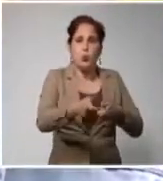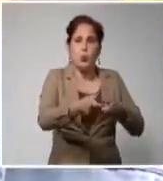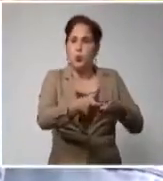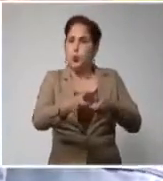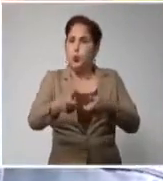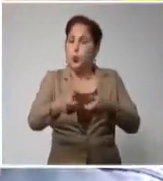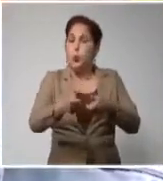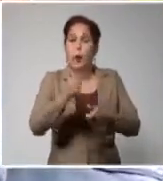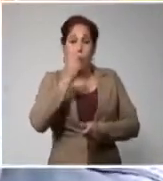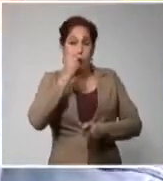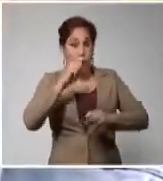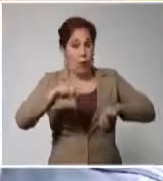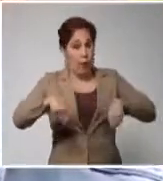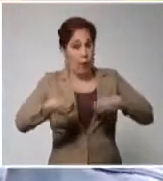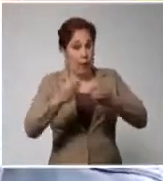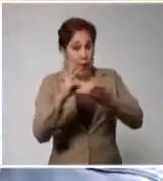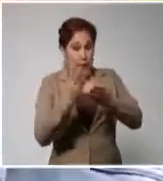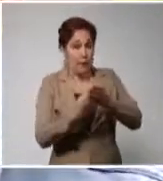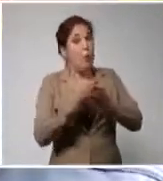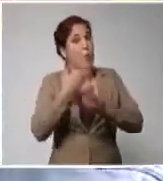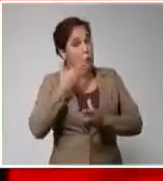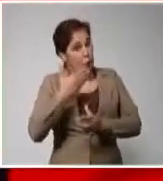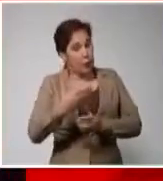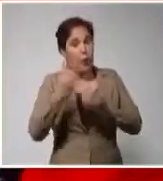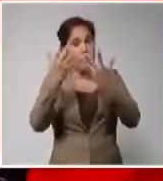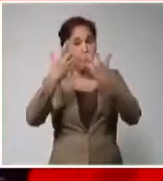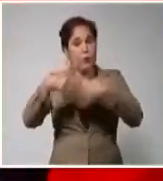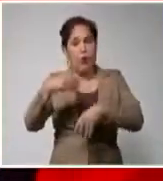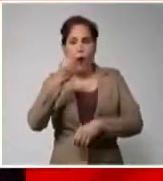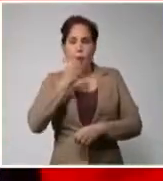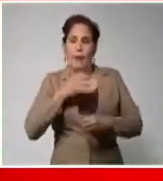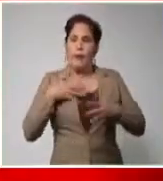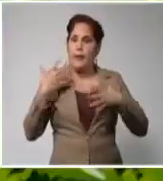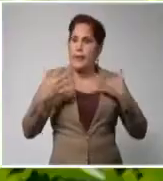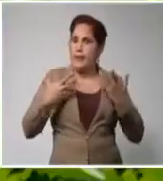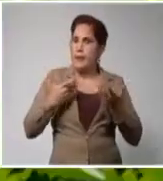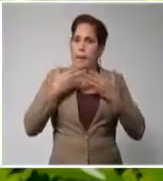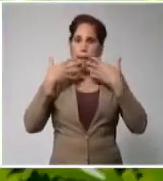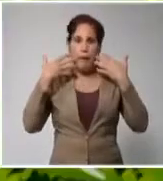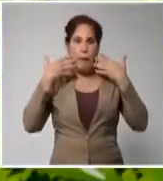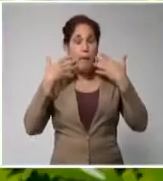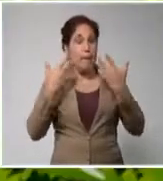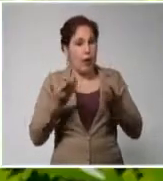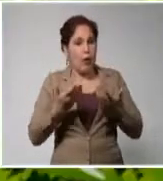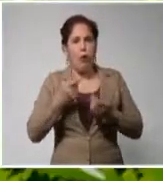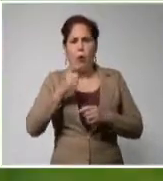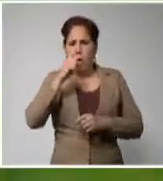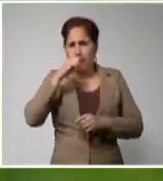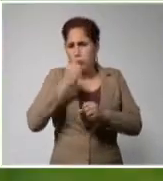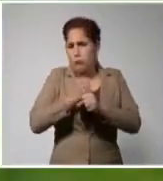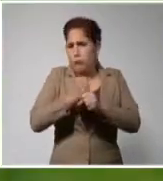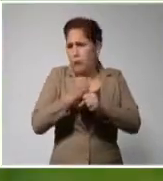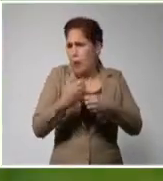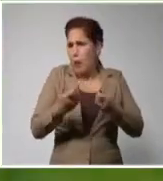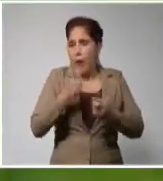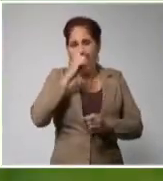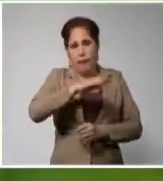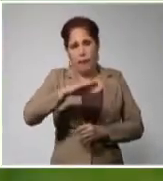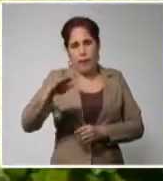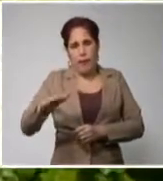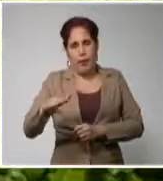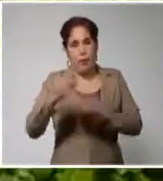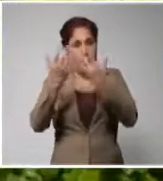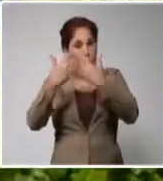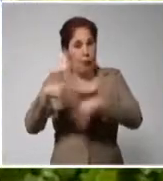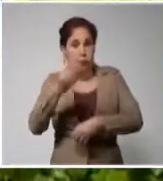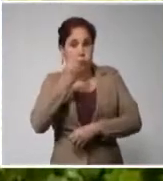un espacio para su formación en el área productiva. Las producciones se destinan a niños y trabajadores de este centro